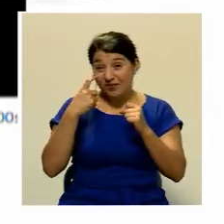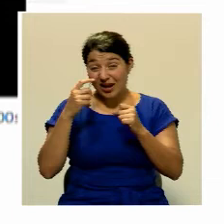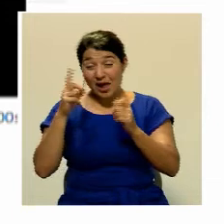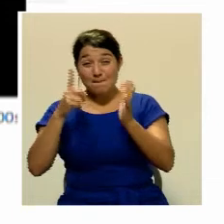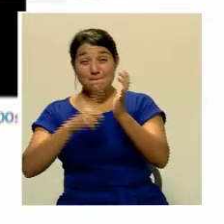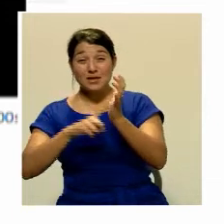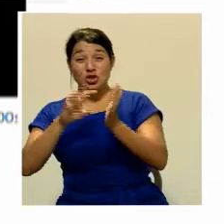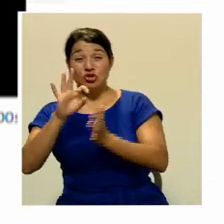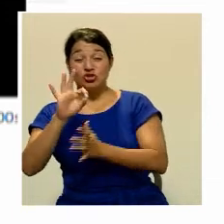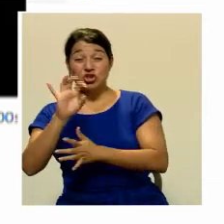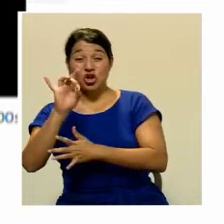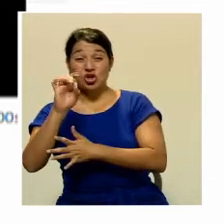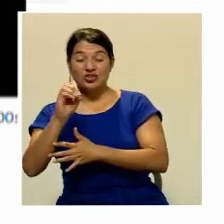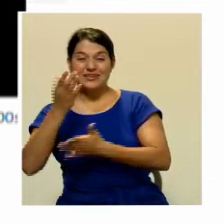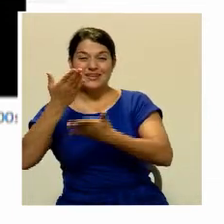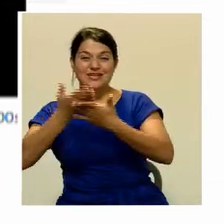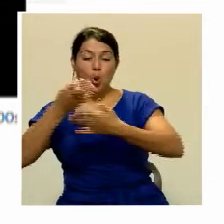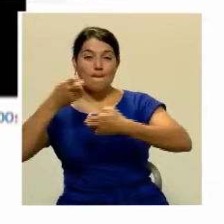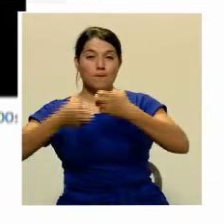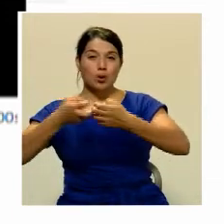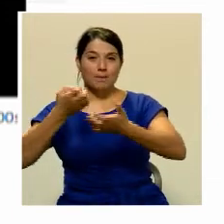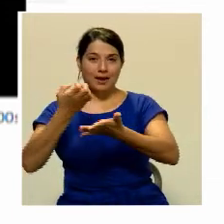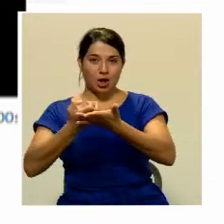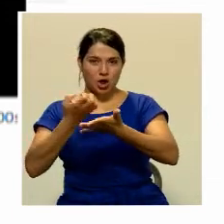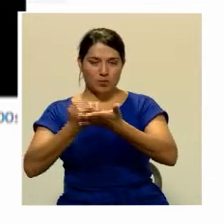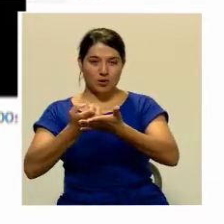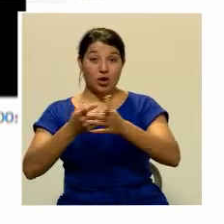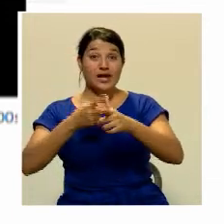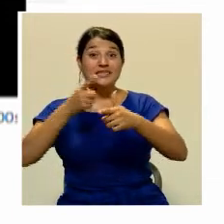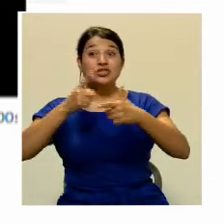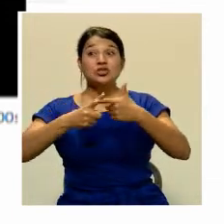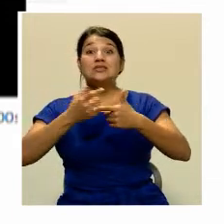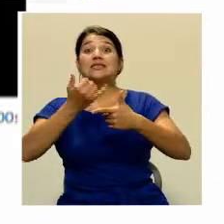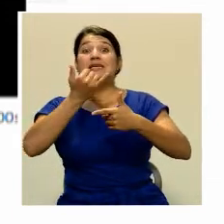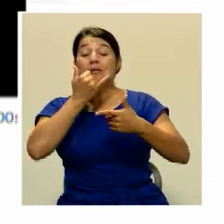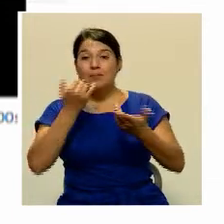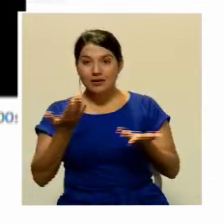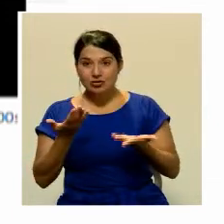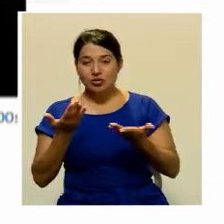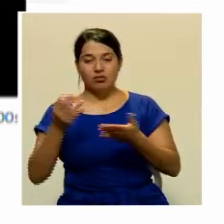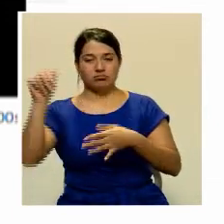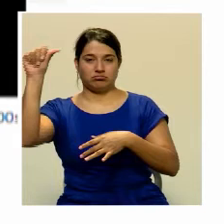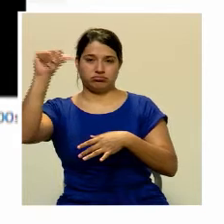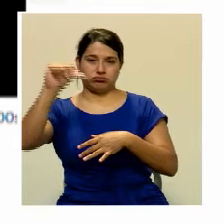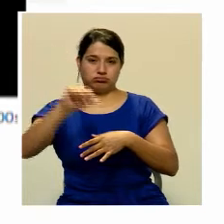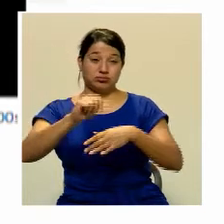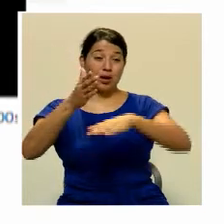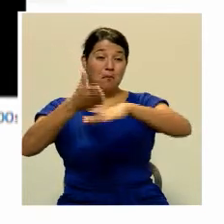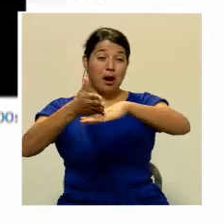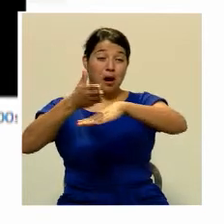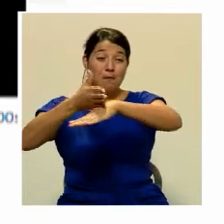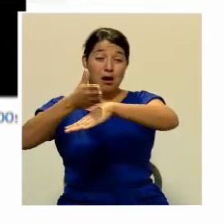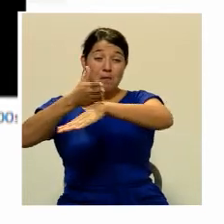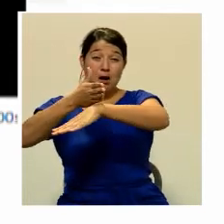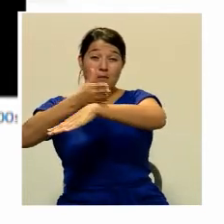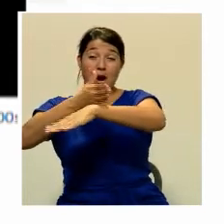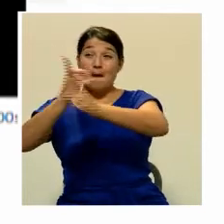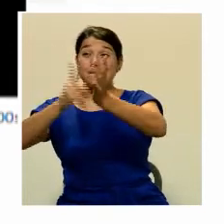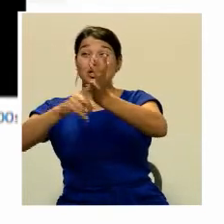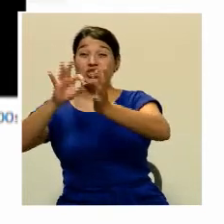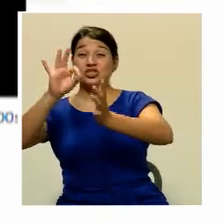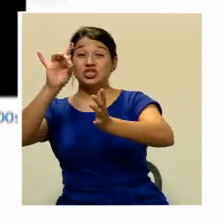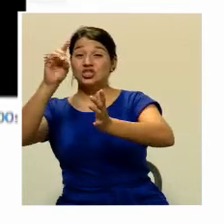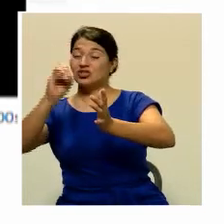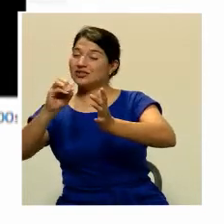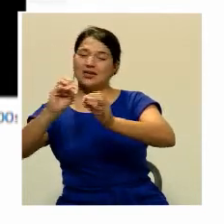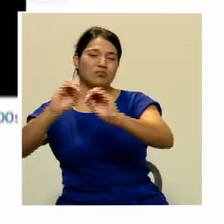ahora vamos a ver que en el caso de este momento, digamos, en estas condiciones, alguien que interrumpe el sistema educativo ahora